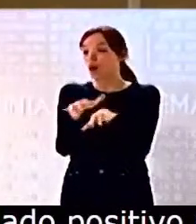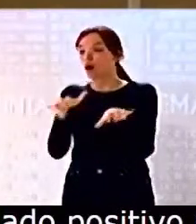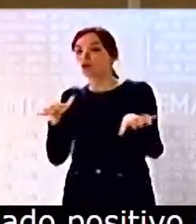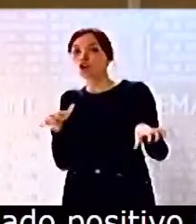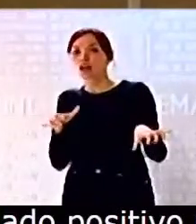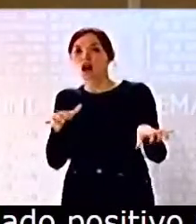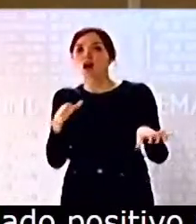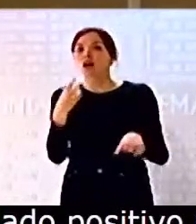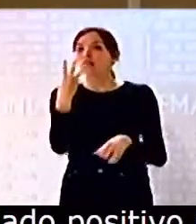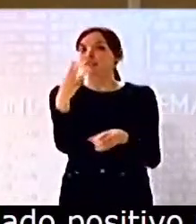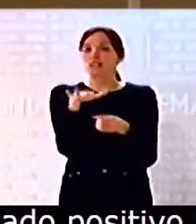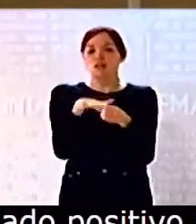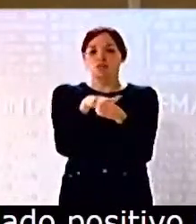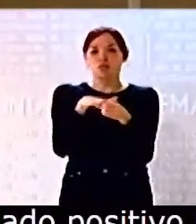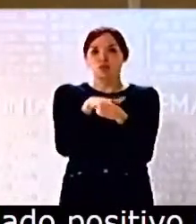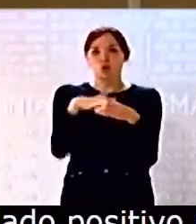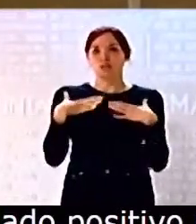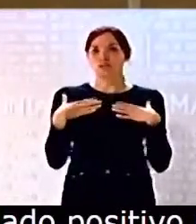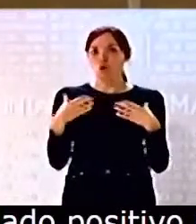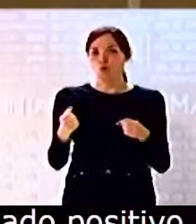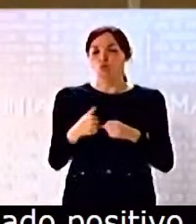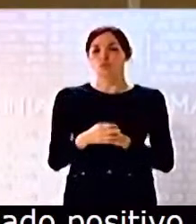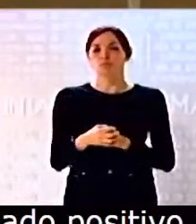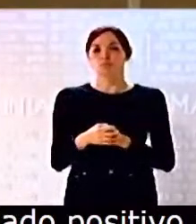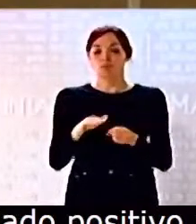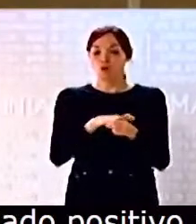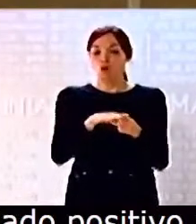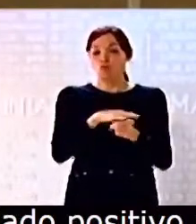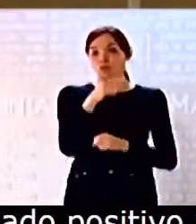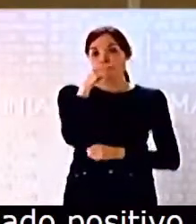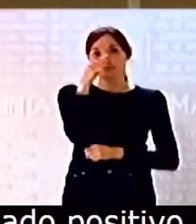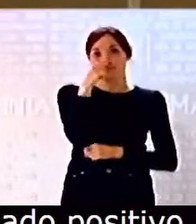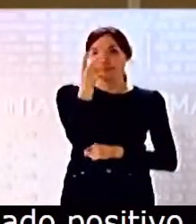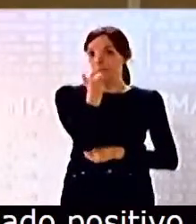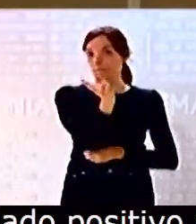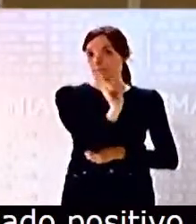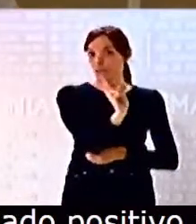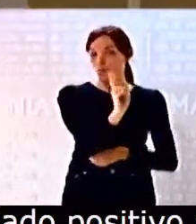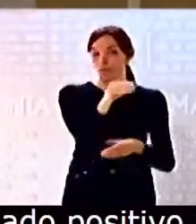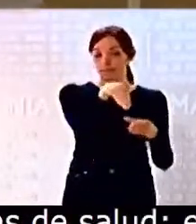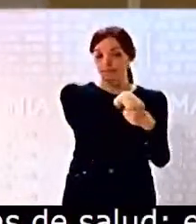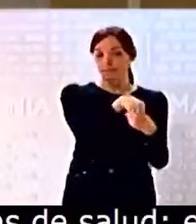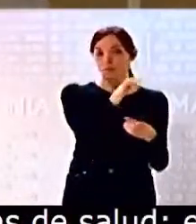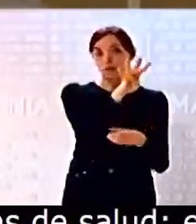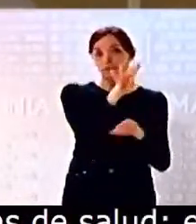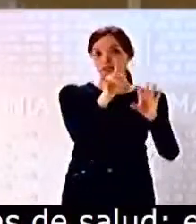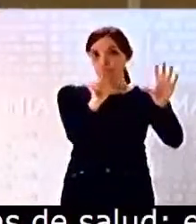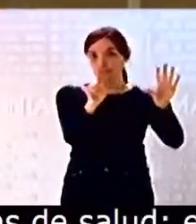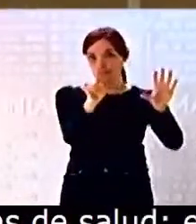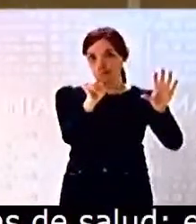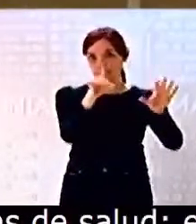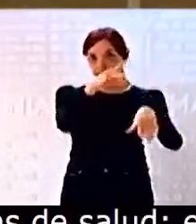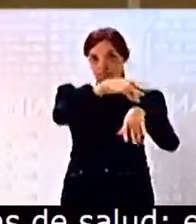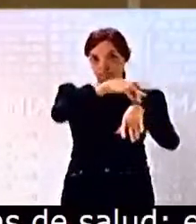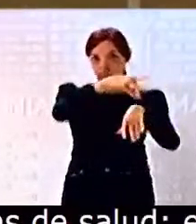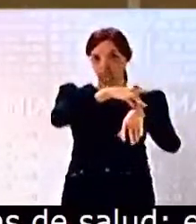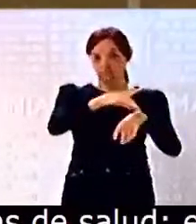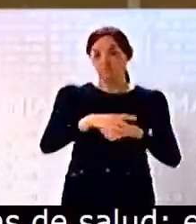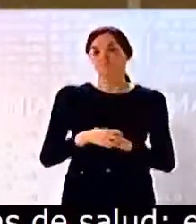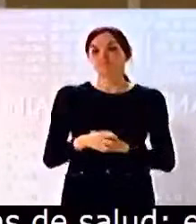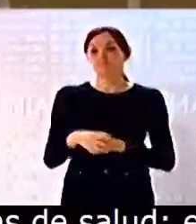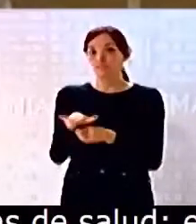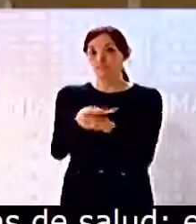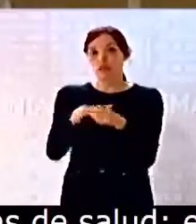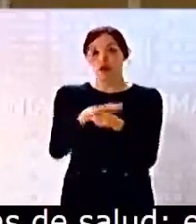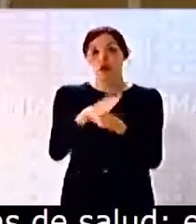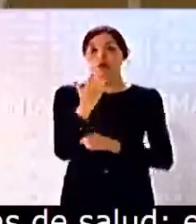en 3 áreas de salud. El área de salud de Don Benito Villanueva de la Serena, con 46 positivos. El área de